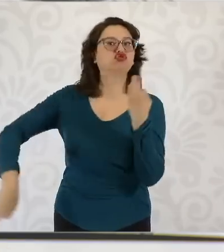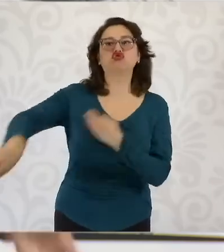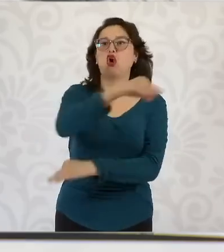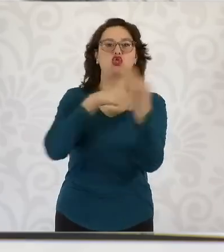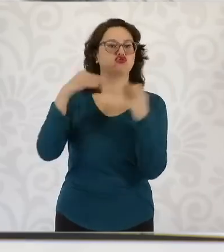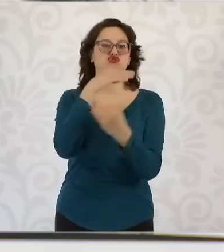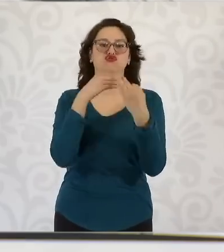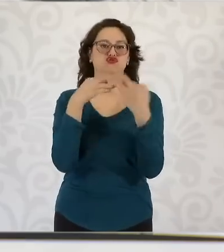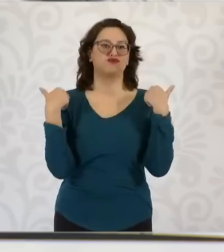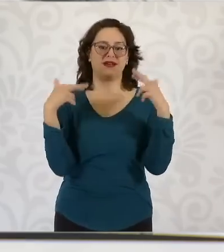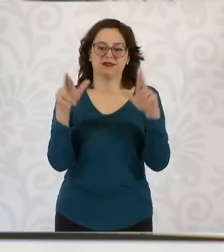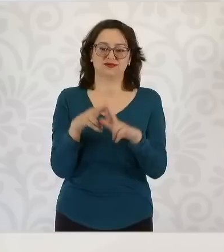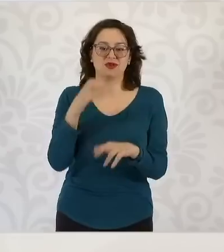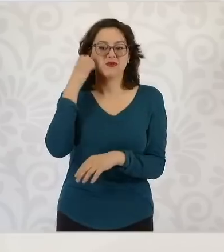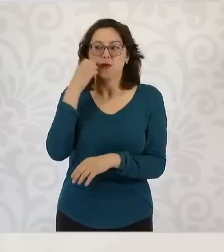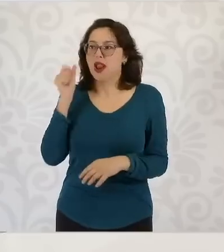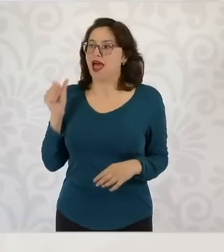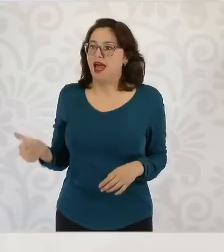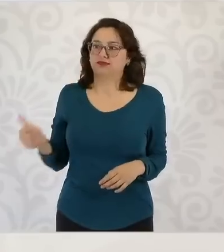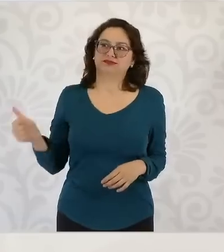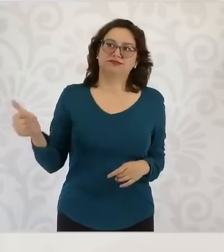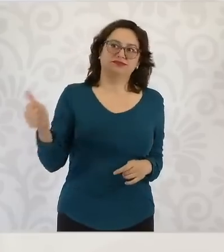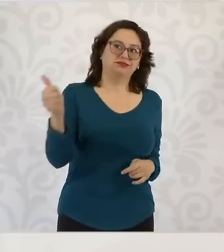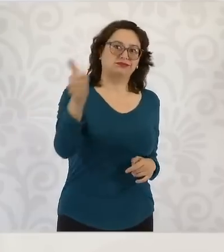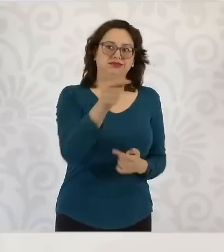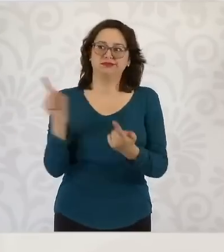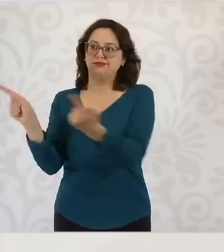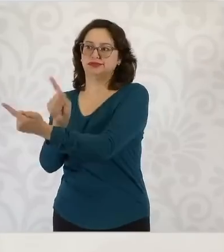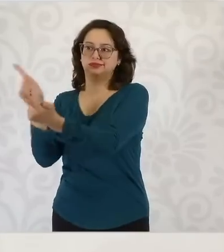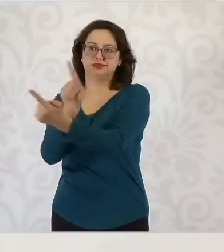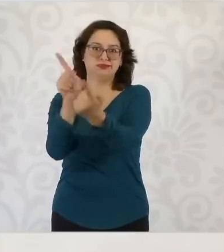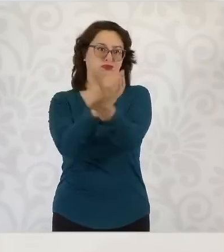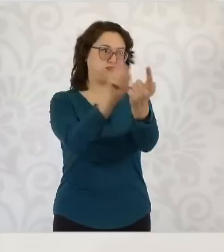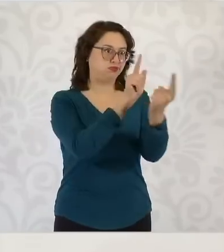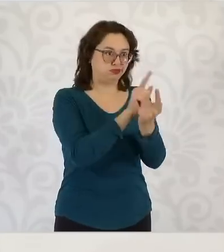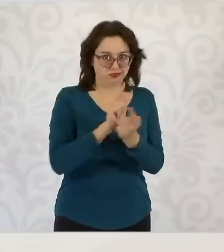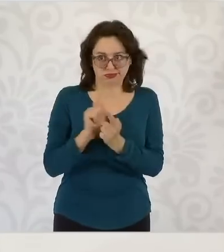que surja de esa discusión es lo que vamos a proponer al Congreso.